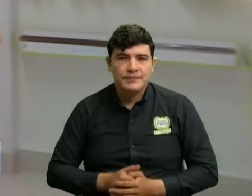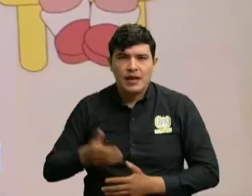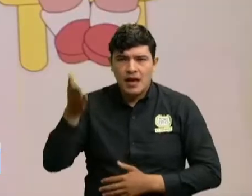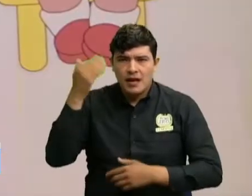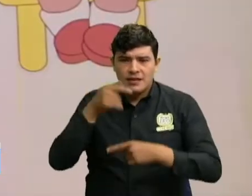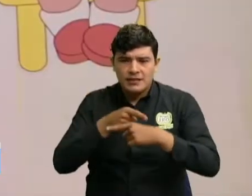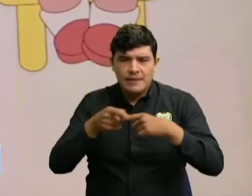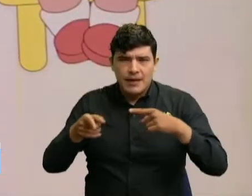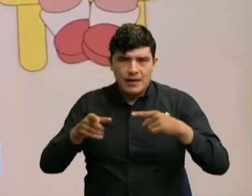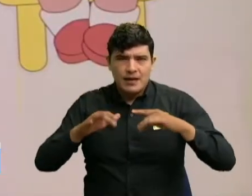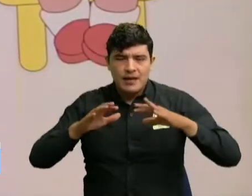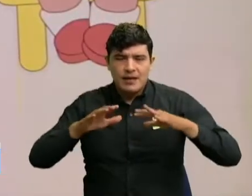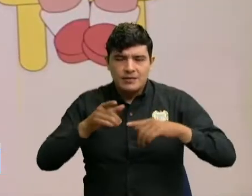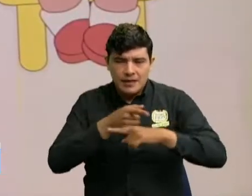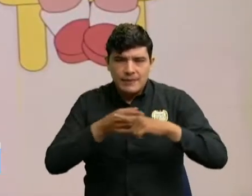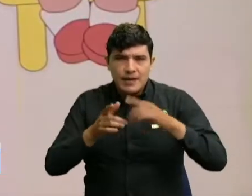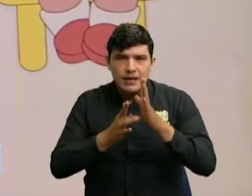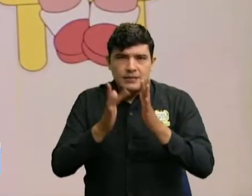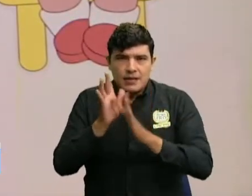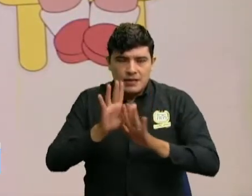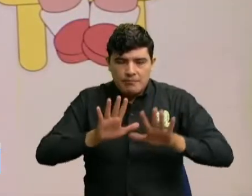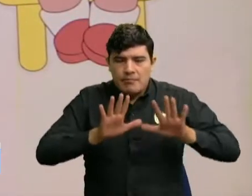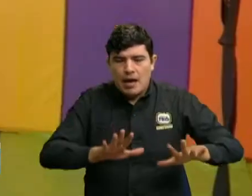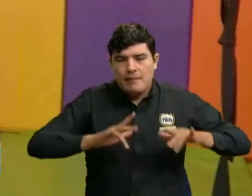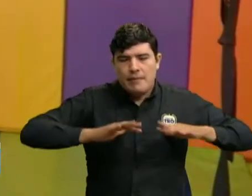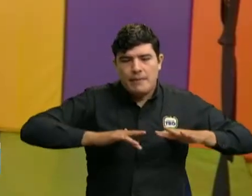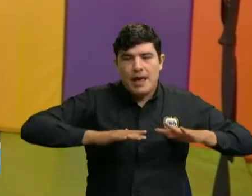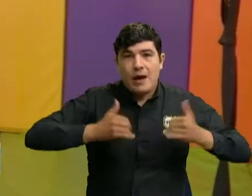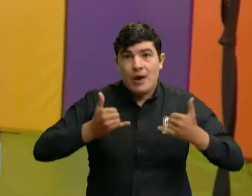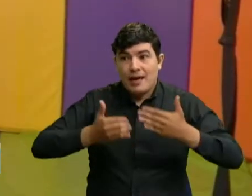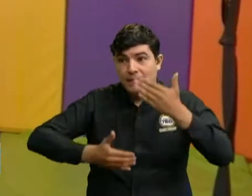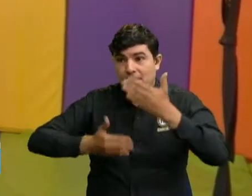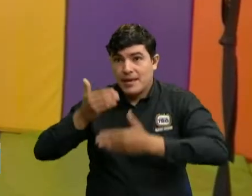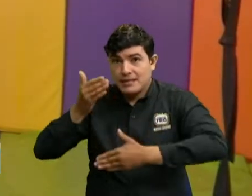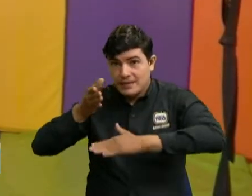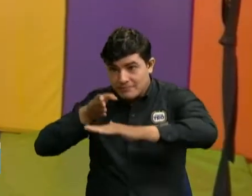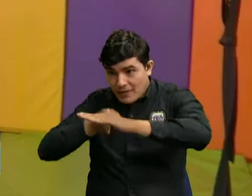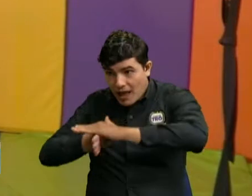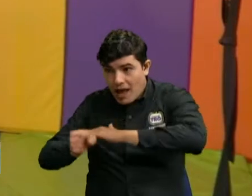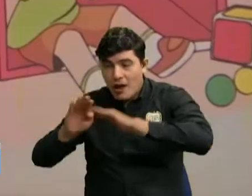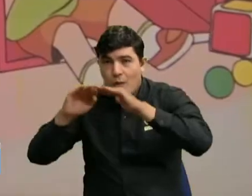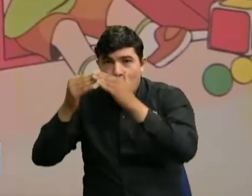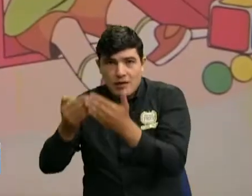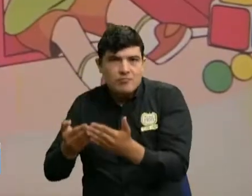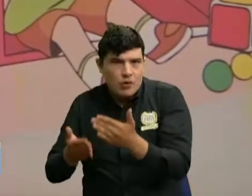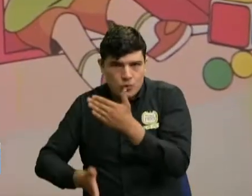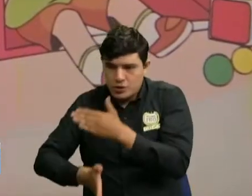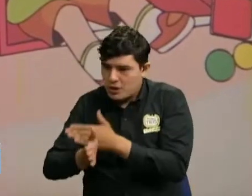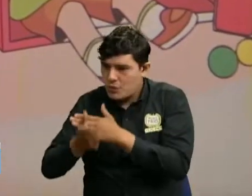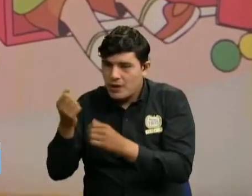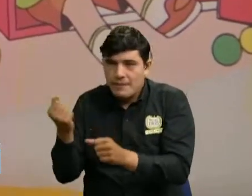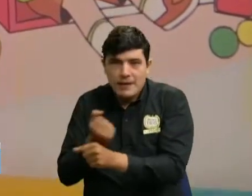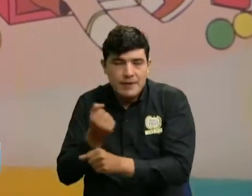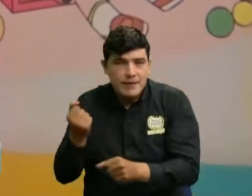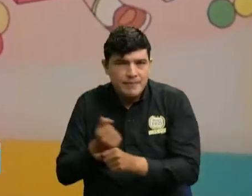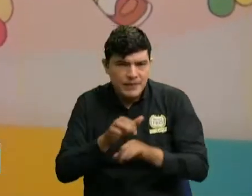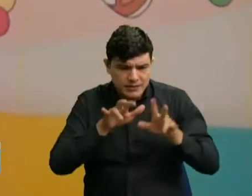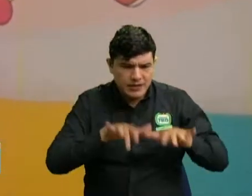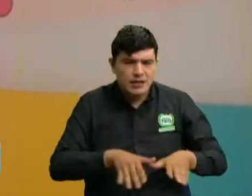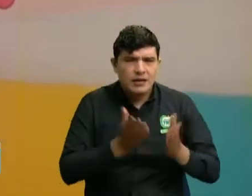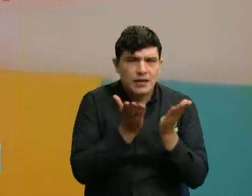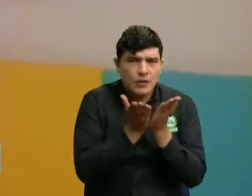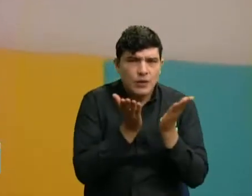santa el proceso de regreso a las aulas de clase con alternancia debe continuar así lo indicó la secretaria de educación